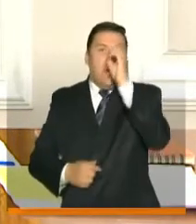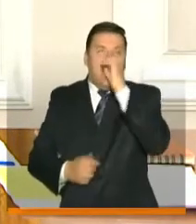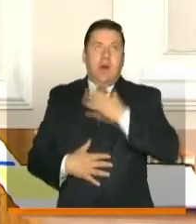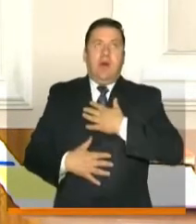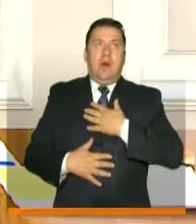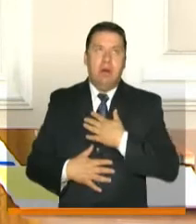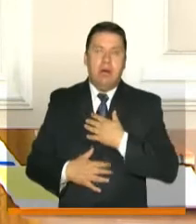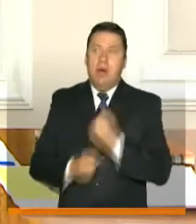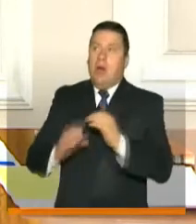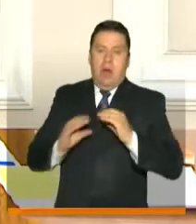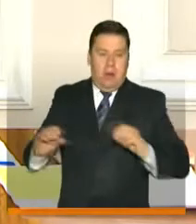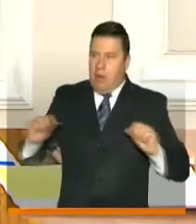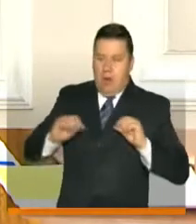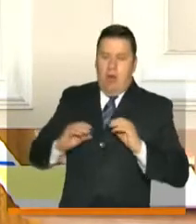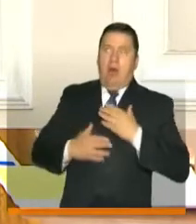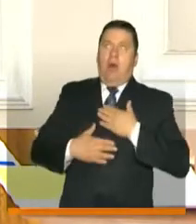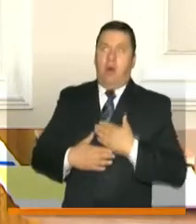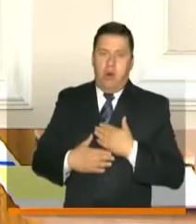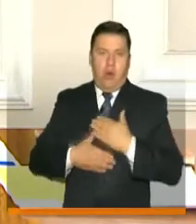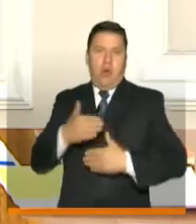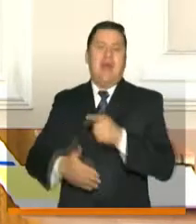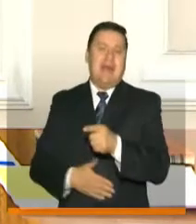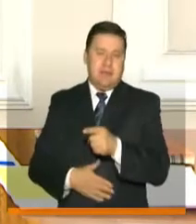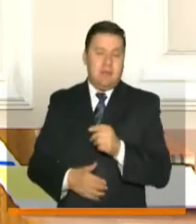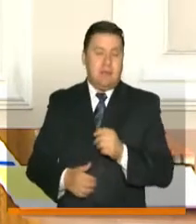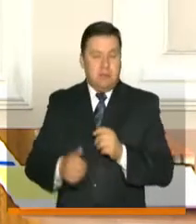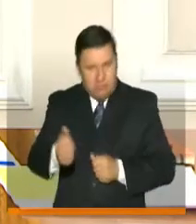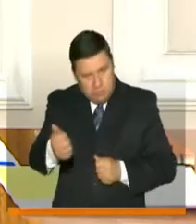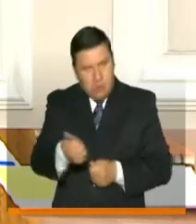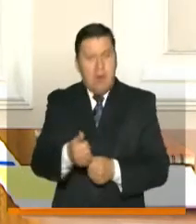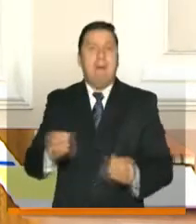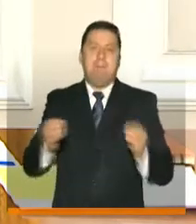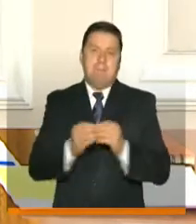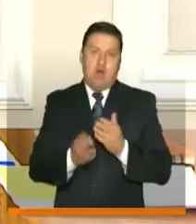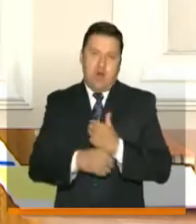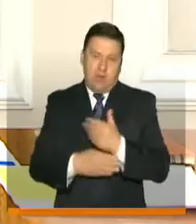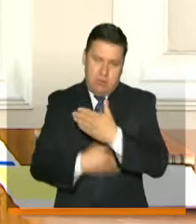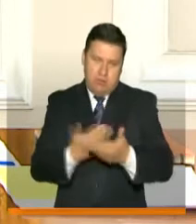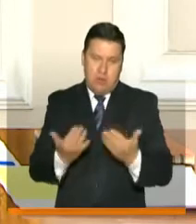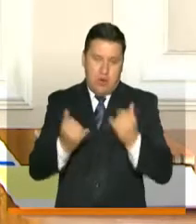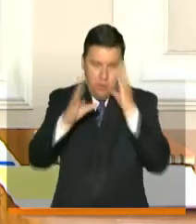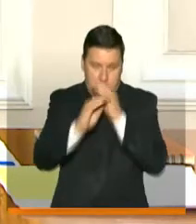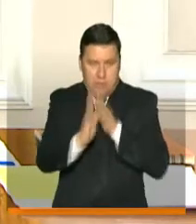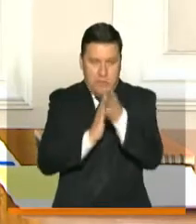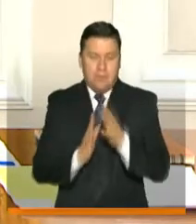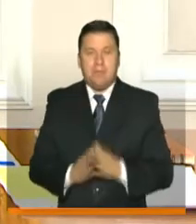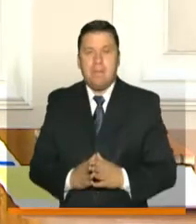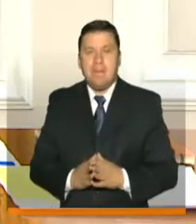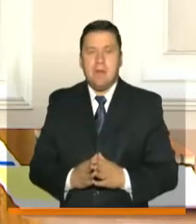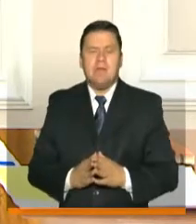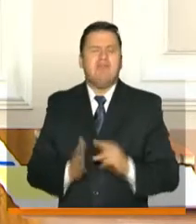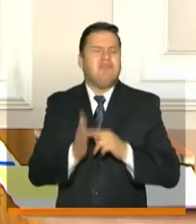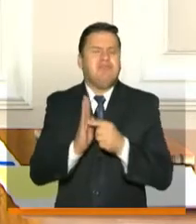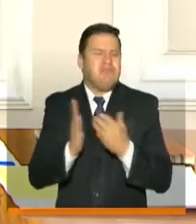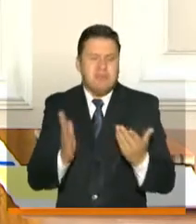los empleadores. Y a esta medida también la acompaña otra que quiero compartir esta noche. Y tiene